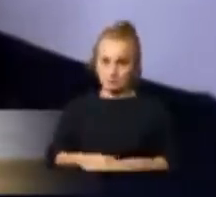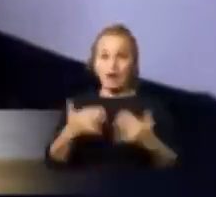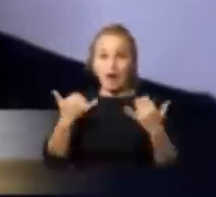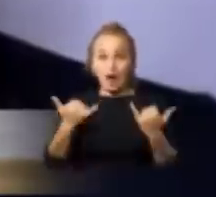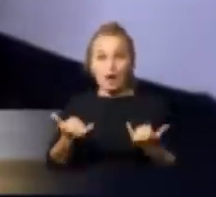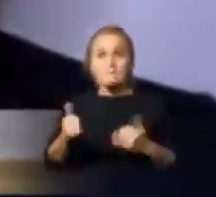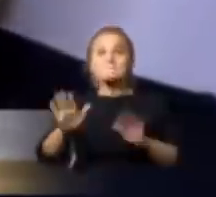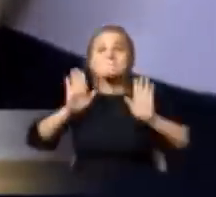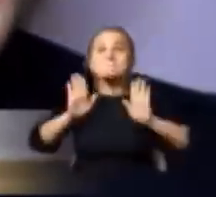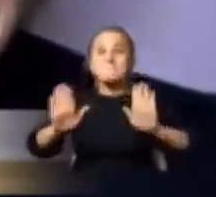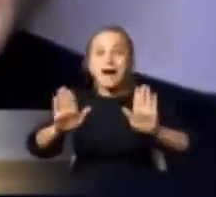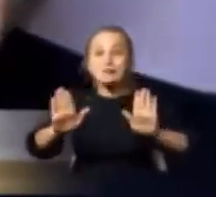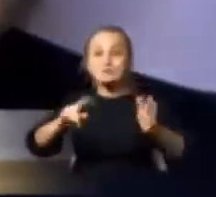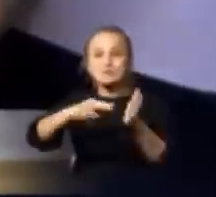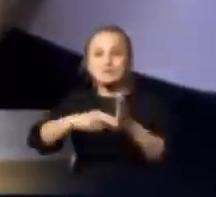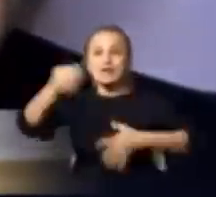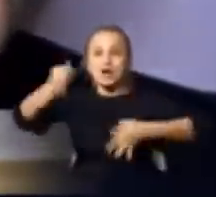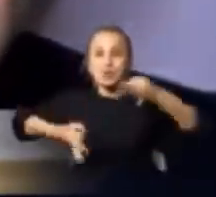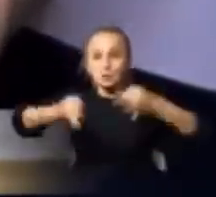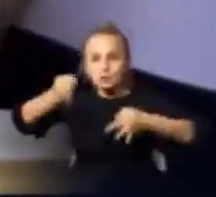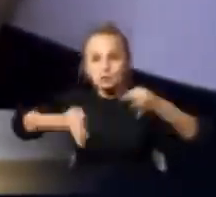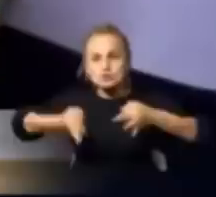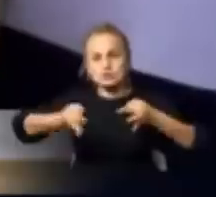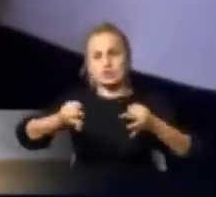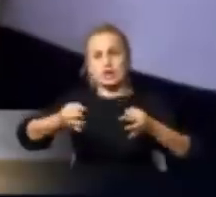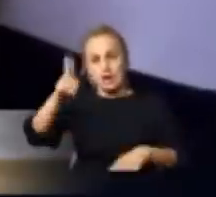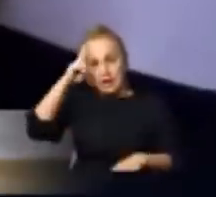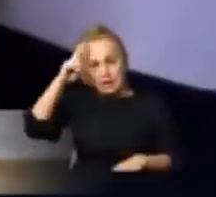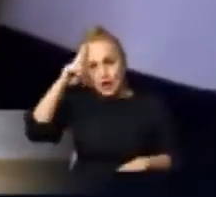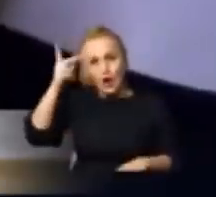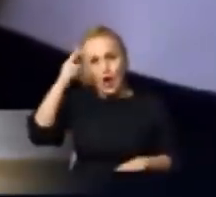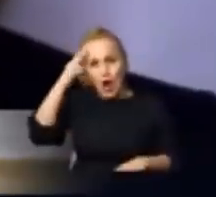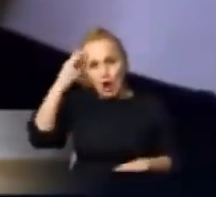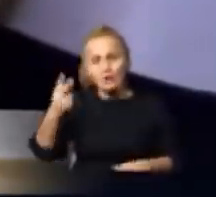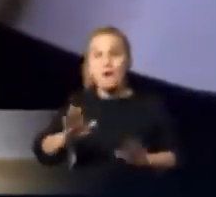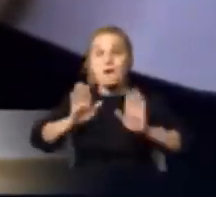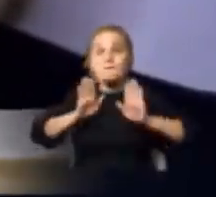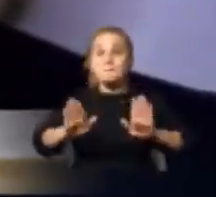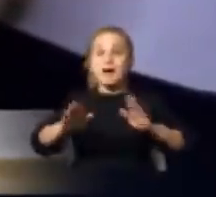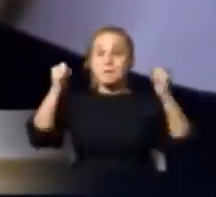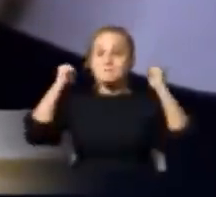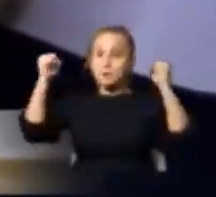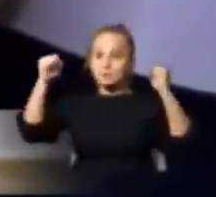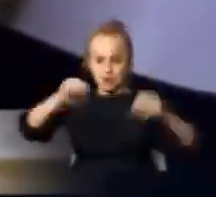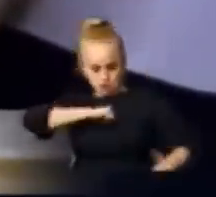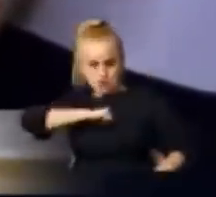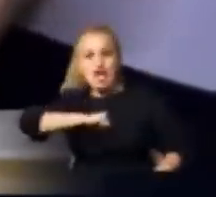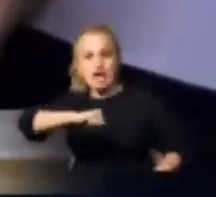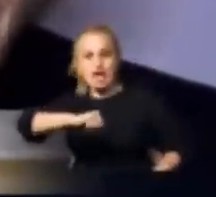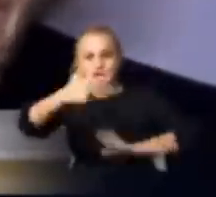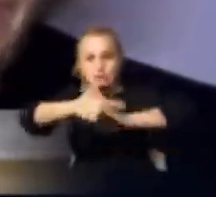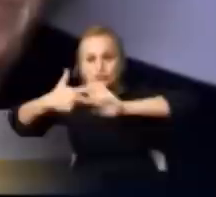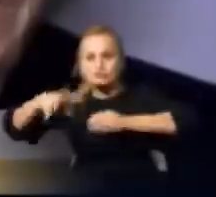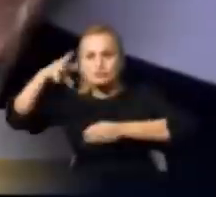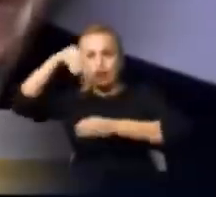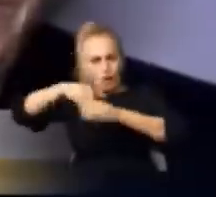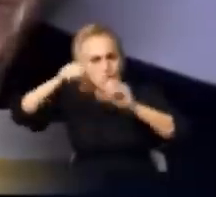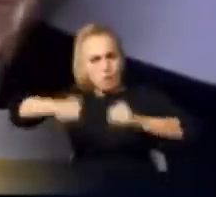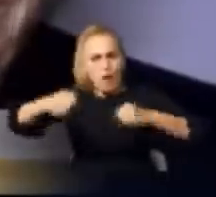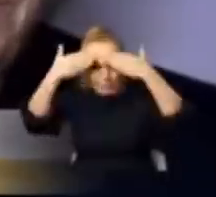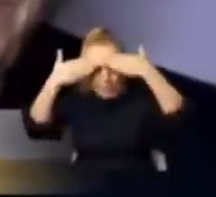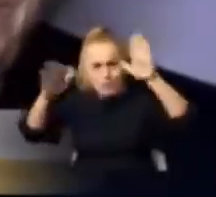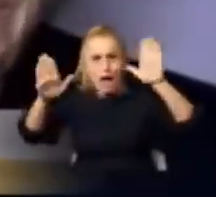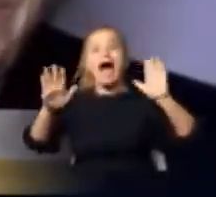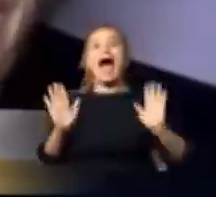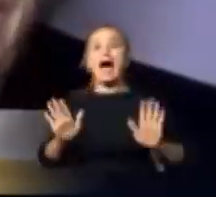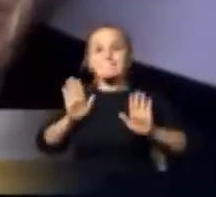ante un paro que tiene justísimas razones. Lo otro es que el paro y la protesta son un derecho constitucional y democrático. Claro, estoy hablando